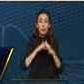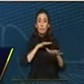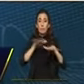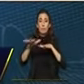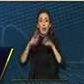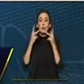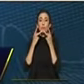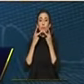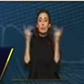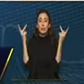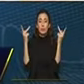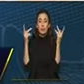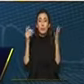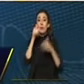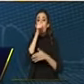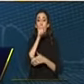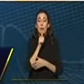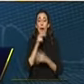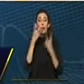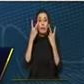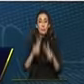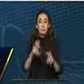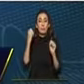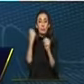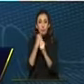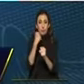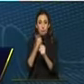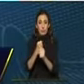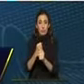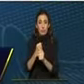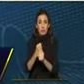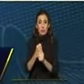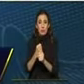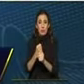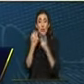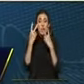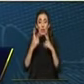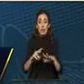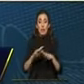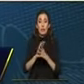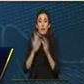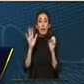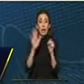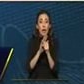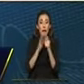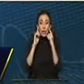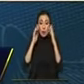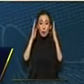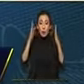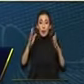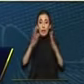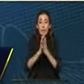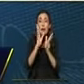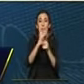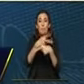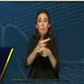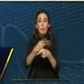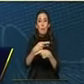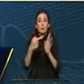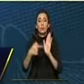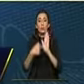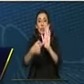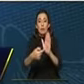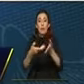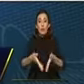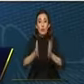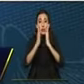actividades públicas y privadas que generen empleo, que generen trabajo y ocupación productiva. Pido a la ciudadanía